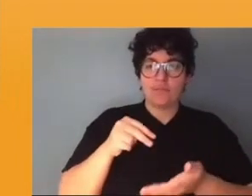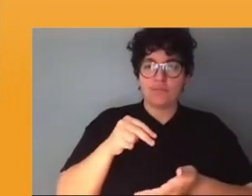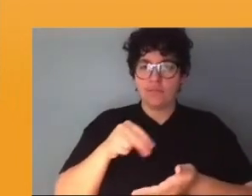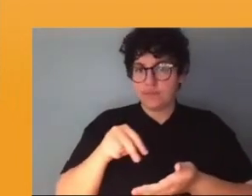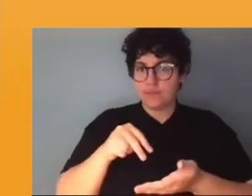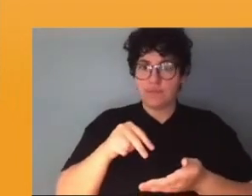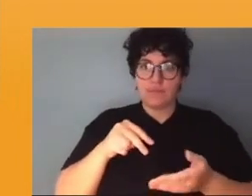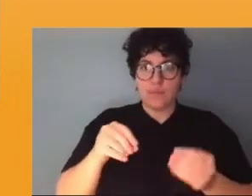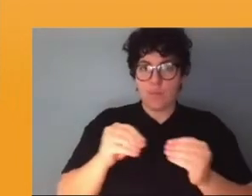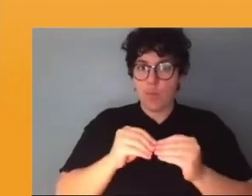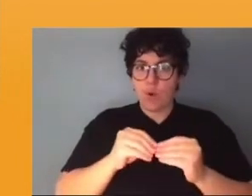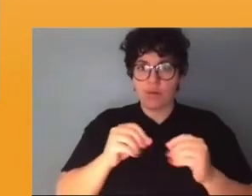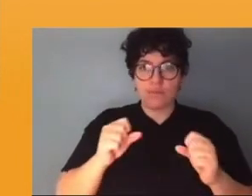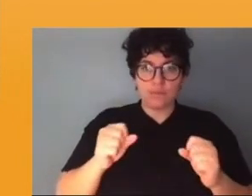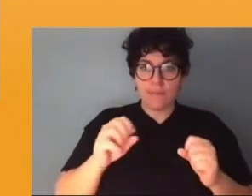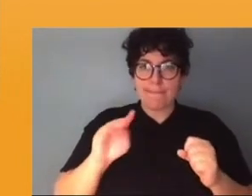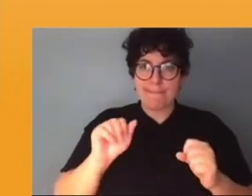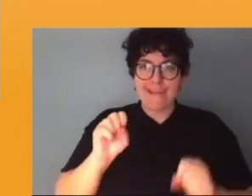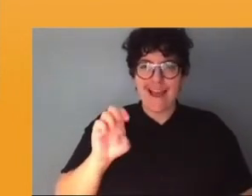cabeza.